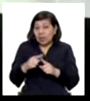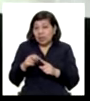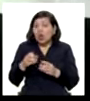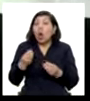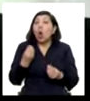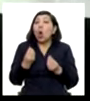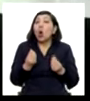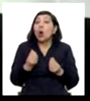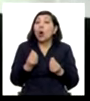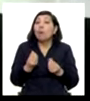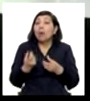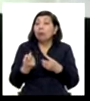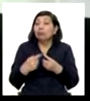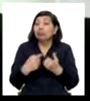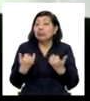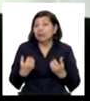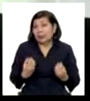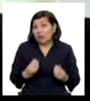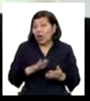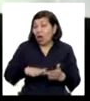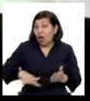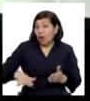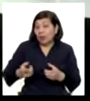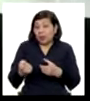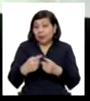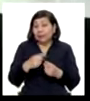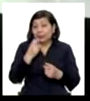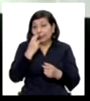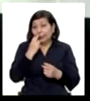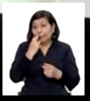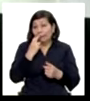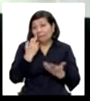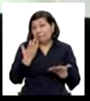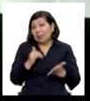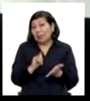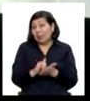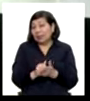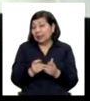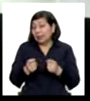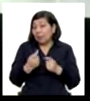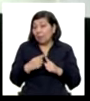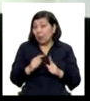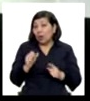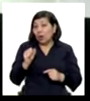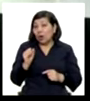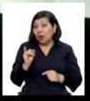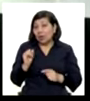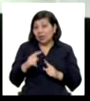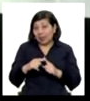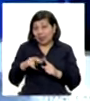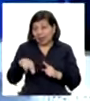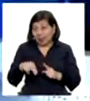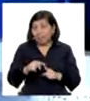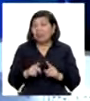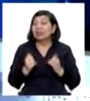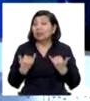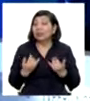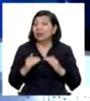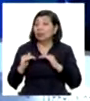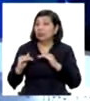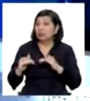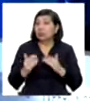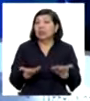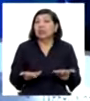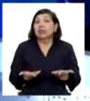también cómo hacemos partícipes de esto a todos los involucrados, ¿no?, que son regulados por OSITRAN. Sí, efectivamente, y eso